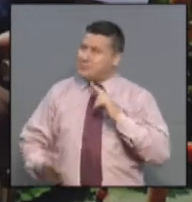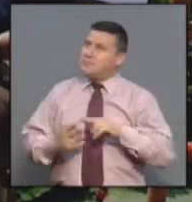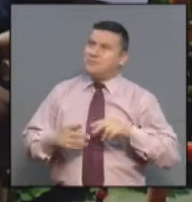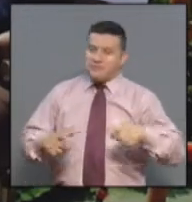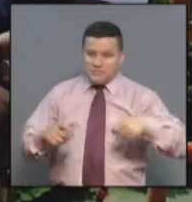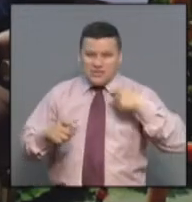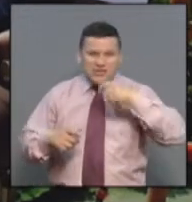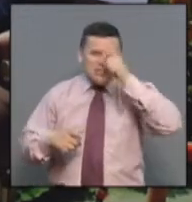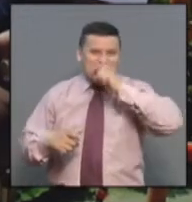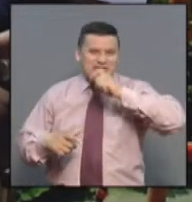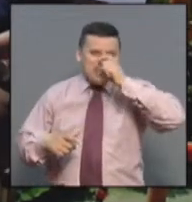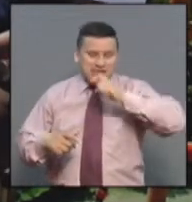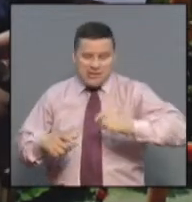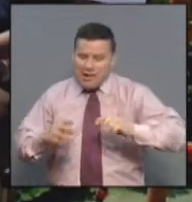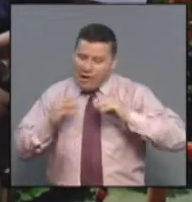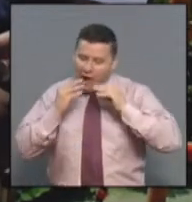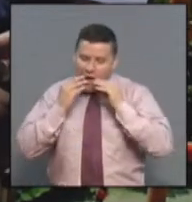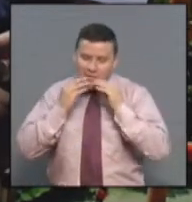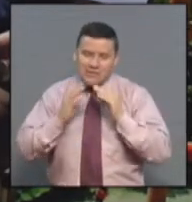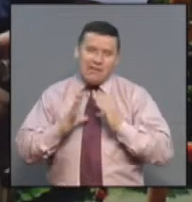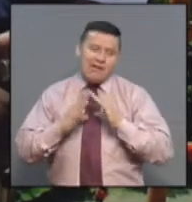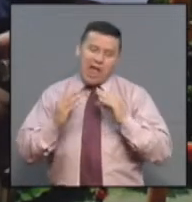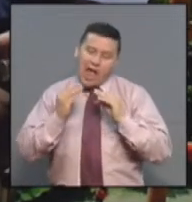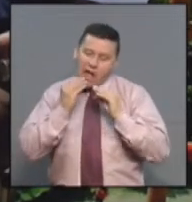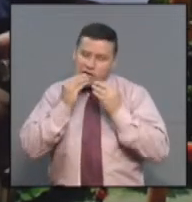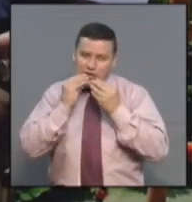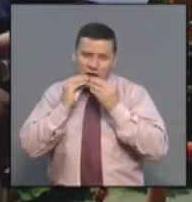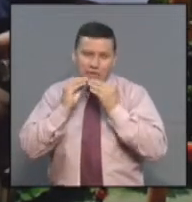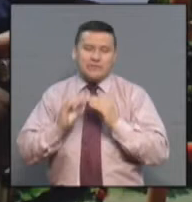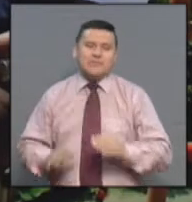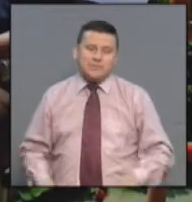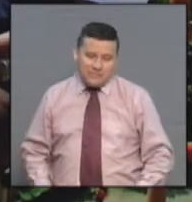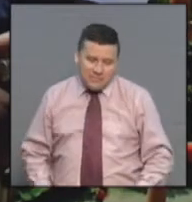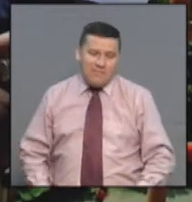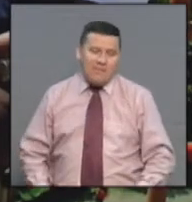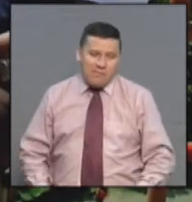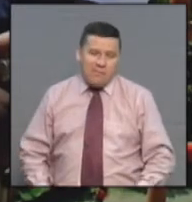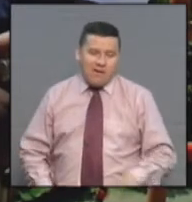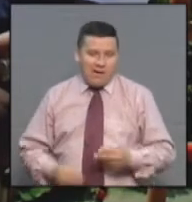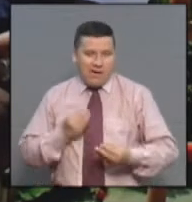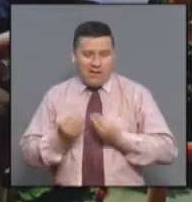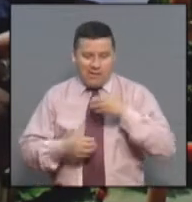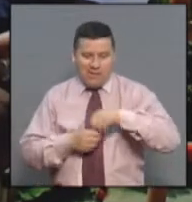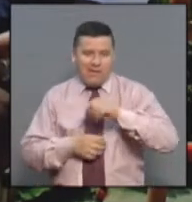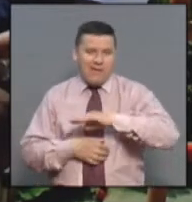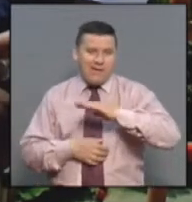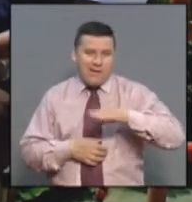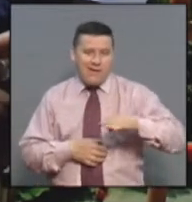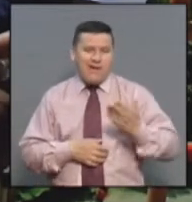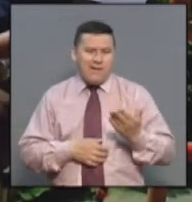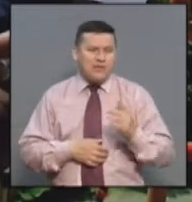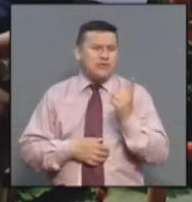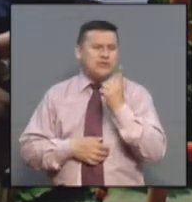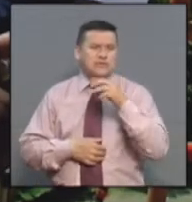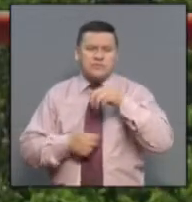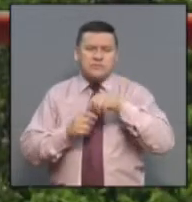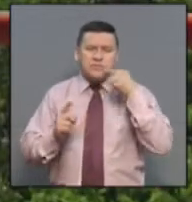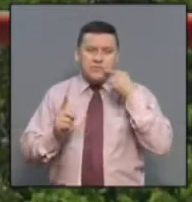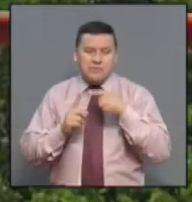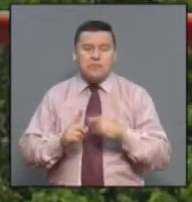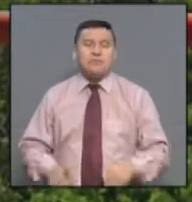el chicharrón. La gente se va feliz con los chicharrones que hacemos acá en Antioquia. Y no solamente